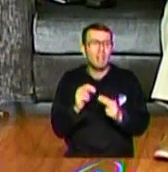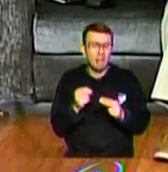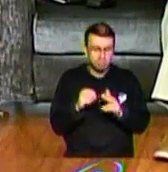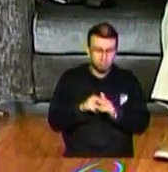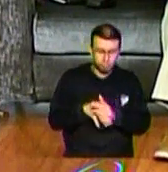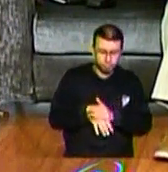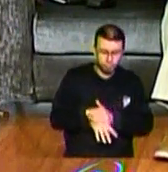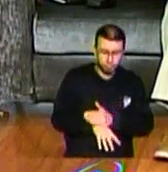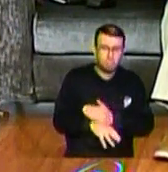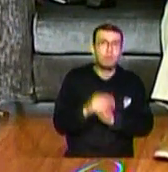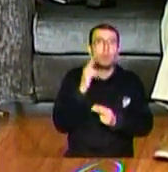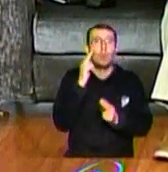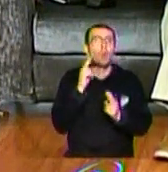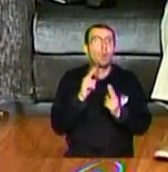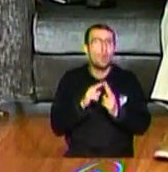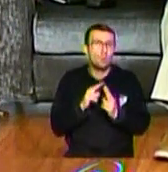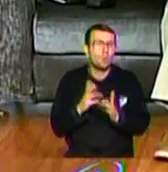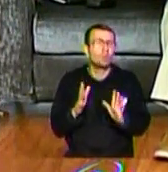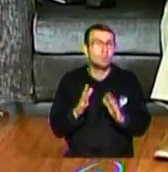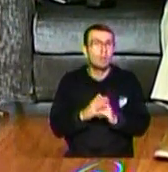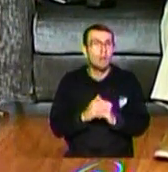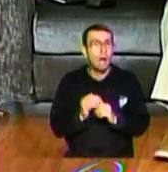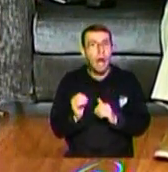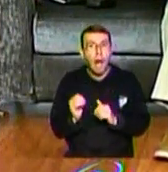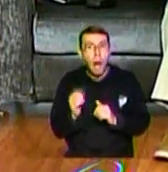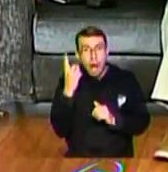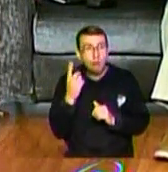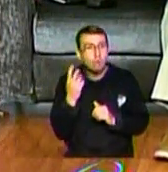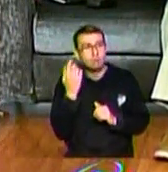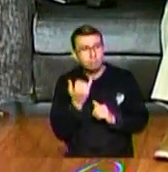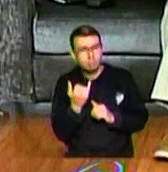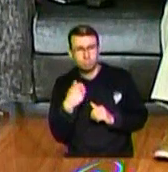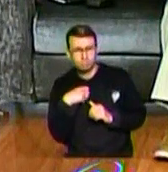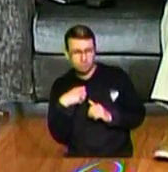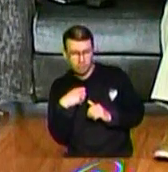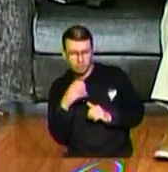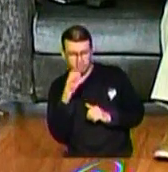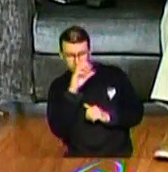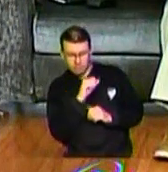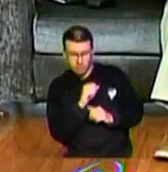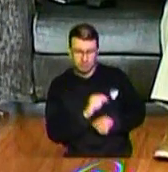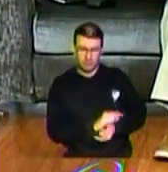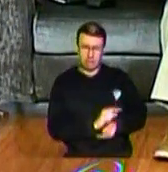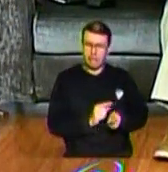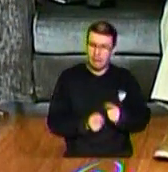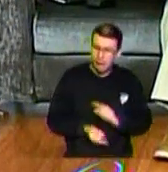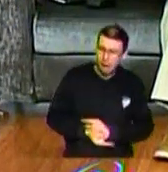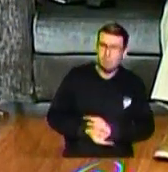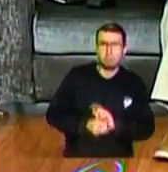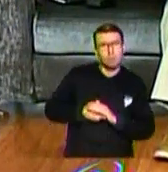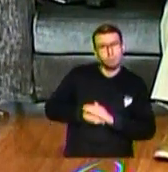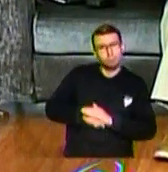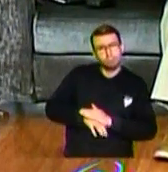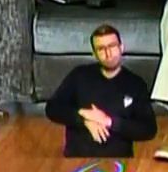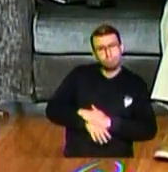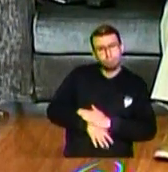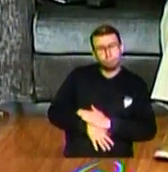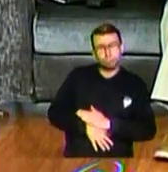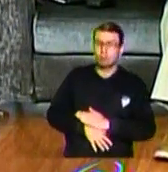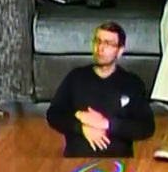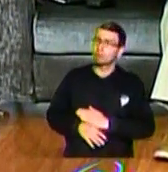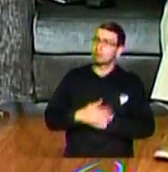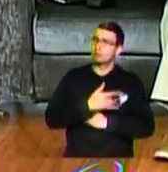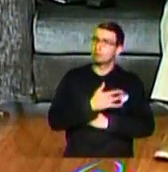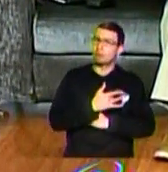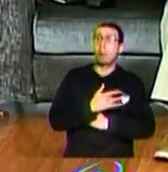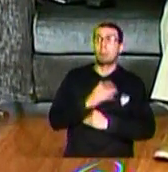su fisiología, y en algún momento, si presenta alguna variación, ese es un momento, ese es un signo de alarma para consultar, para ir a